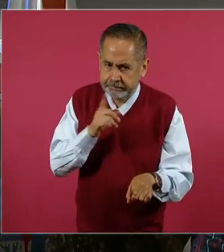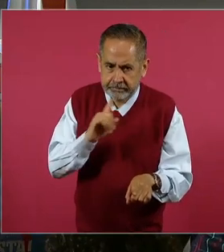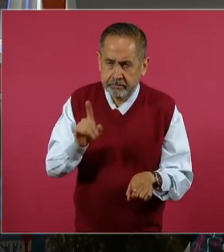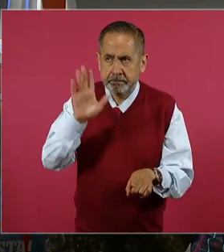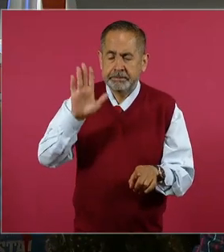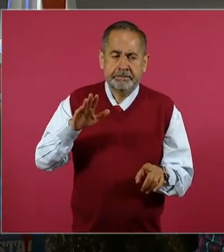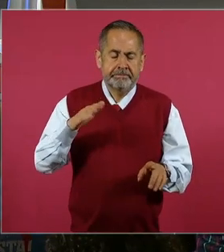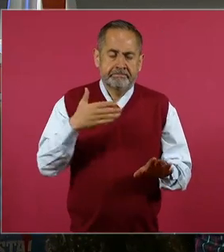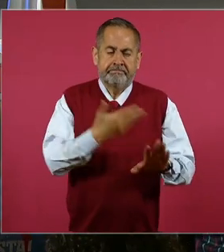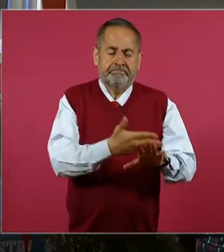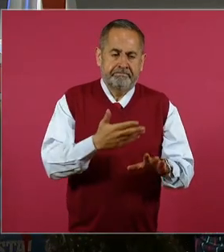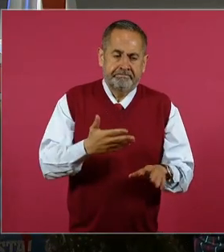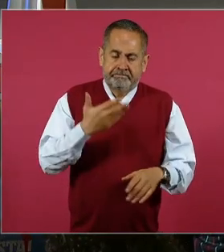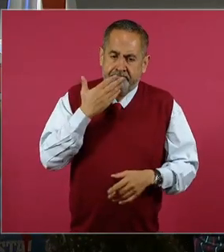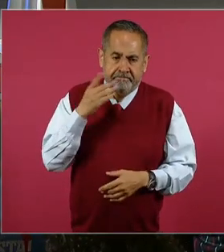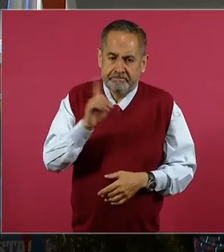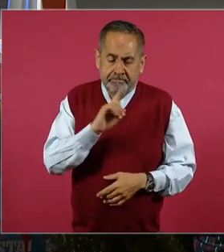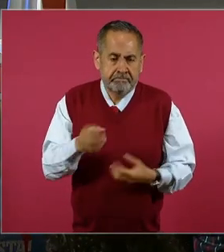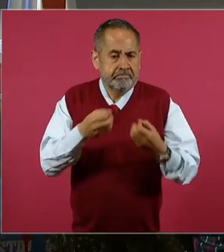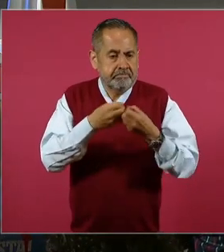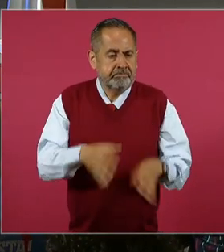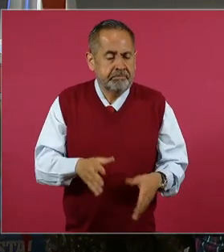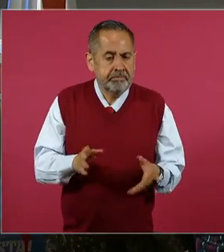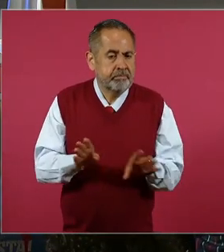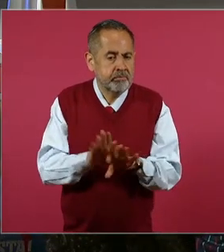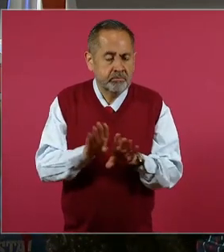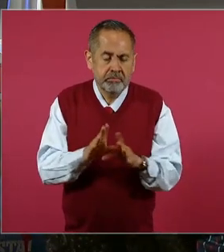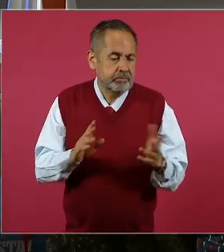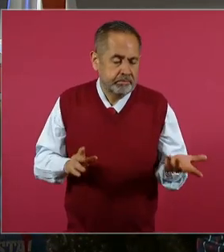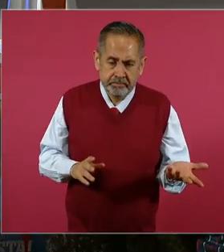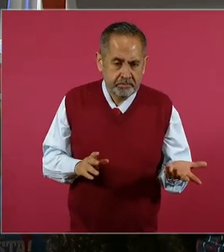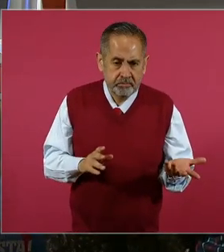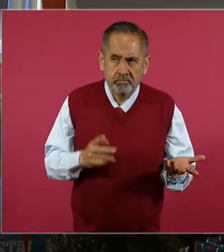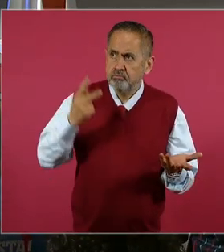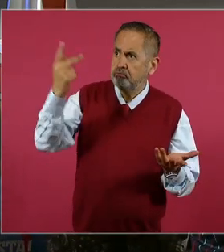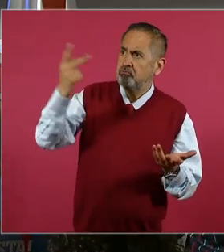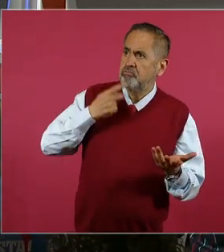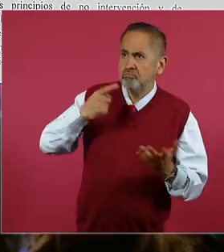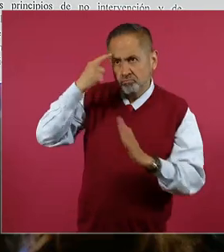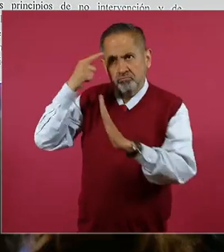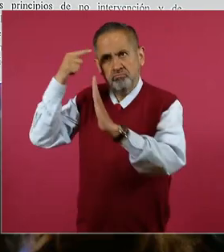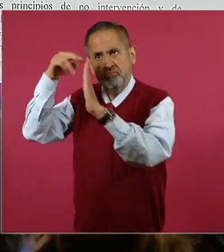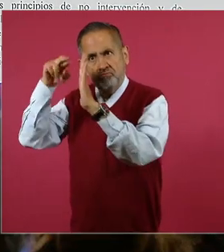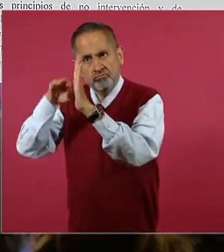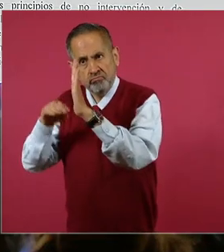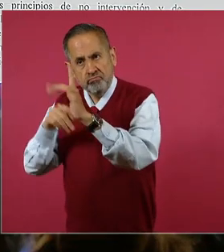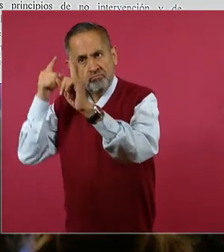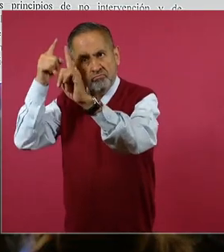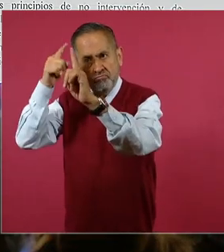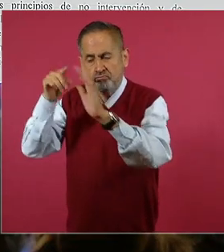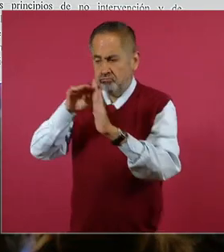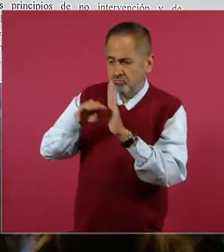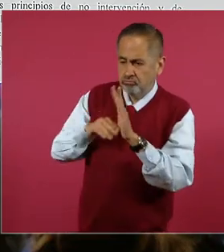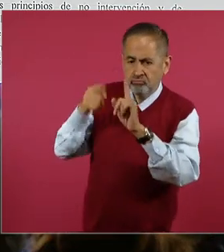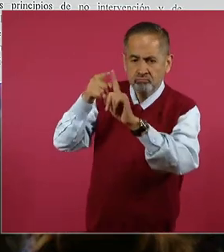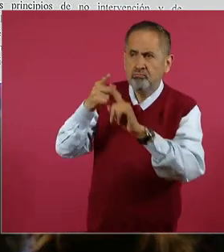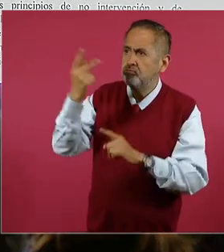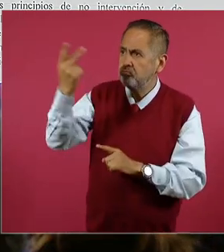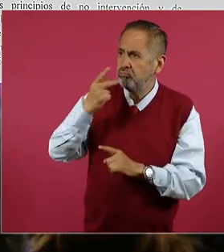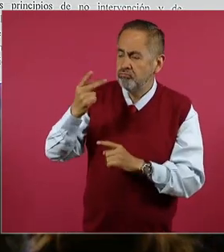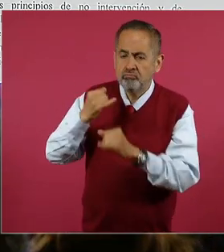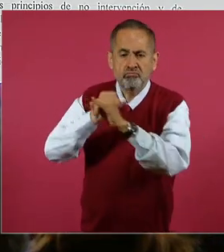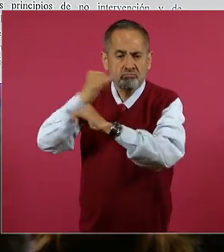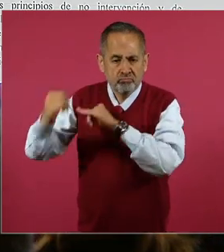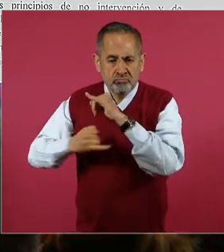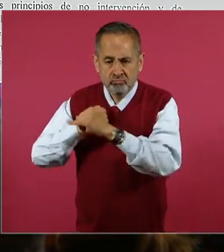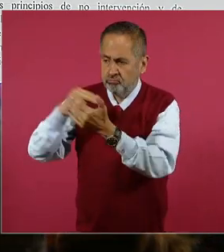atentados a los principios que rigen a ambas naciones, formulados a través de tratados y